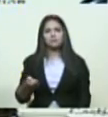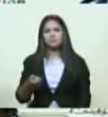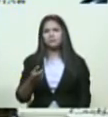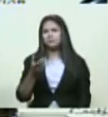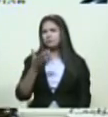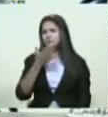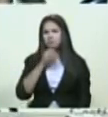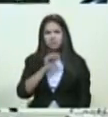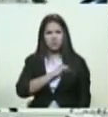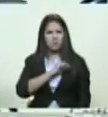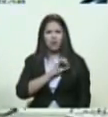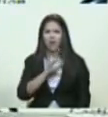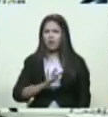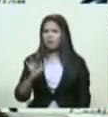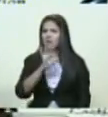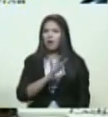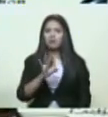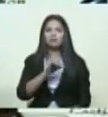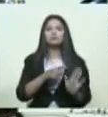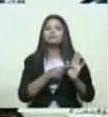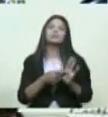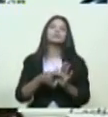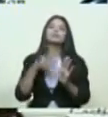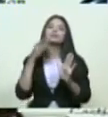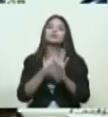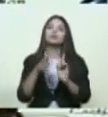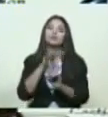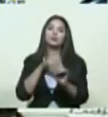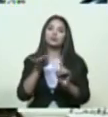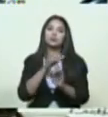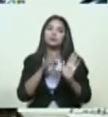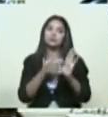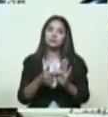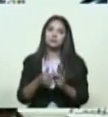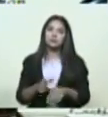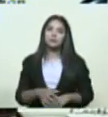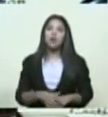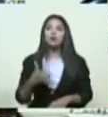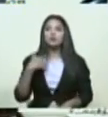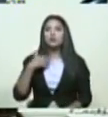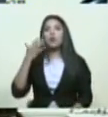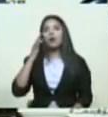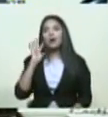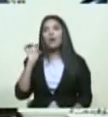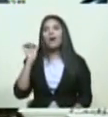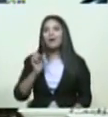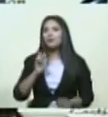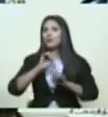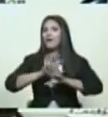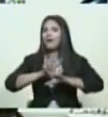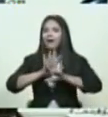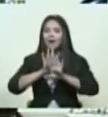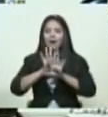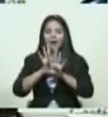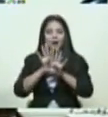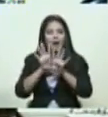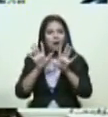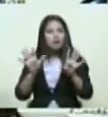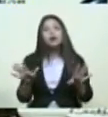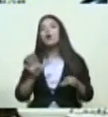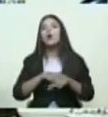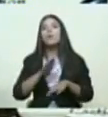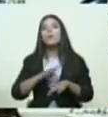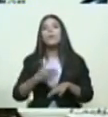miedo, nos presente su caso. Y yo creo que esto es una señal clara. Porque